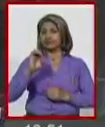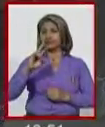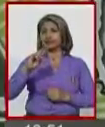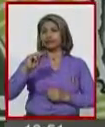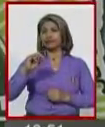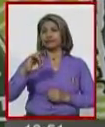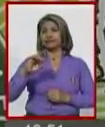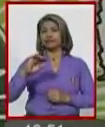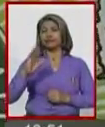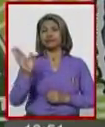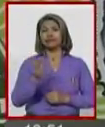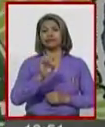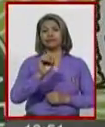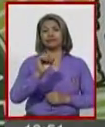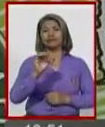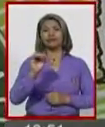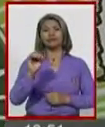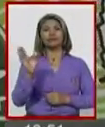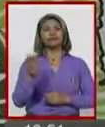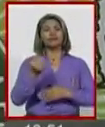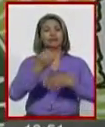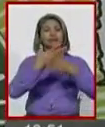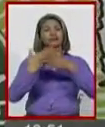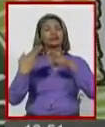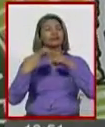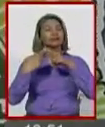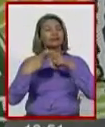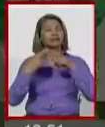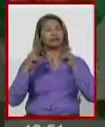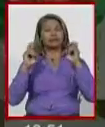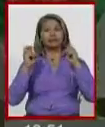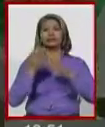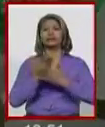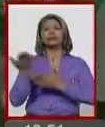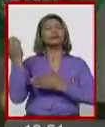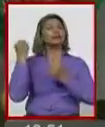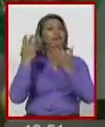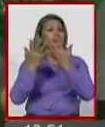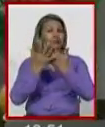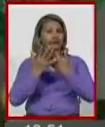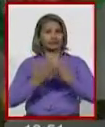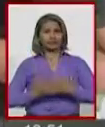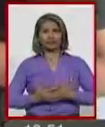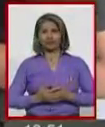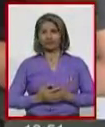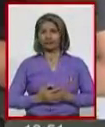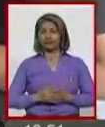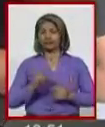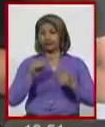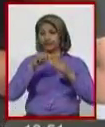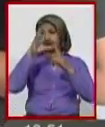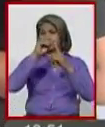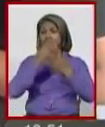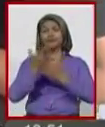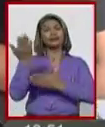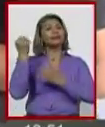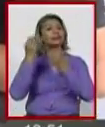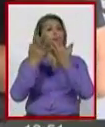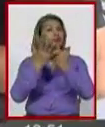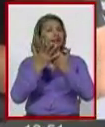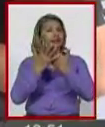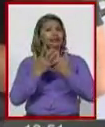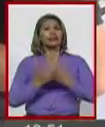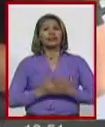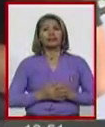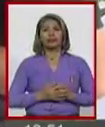Enrique Osinaga Sosa, alias Tiburón, el mismo que es ex recluso de Palma Sola. El aprendido es un ex recluso